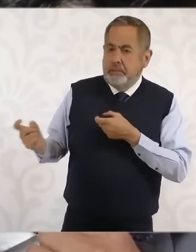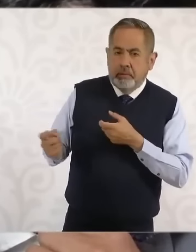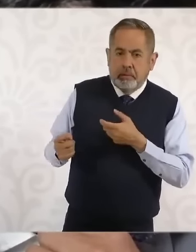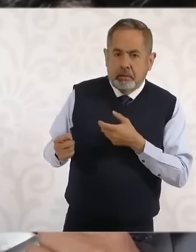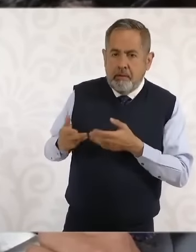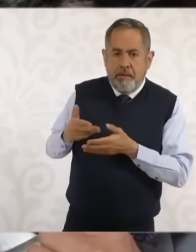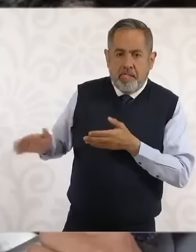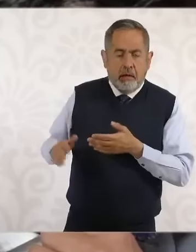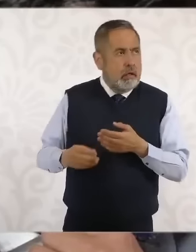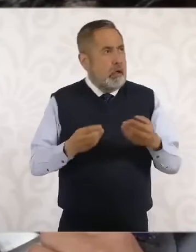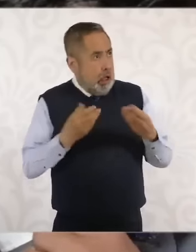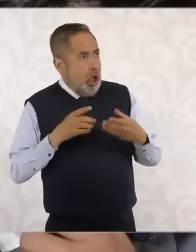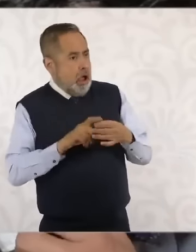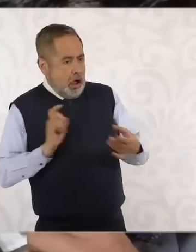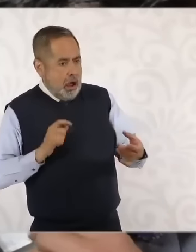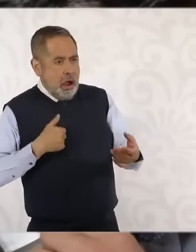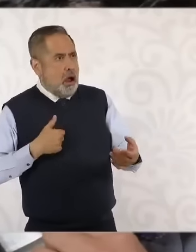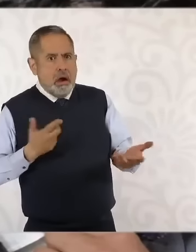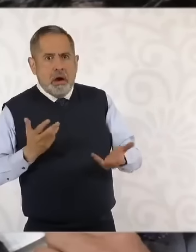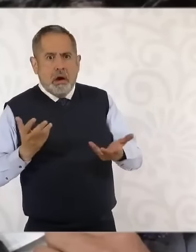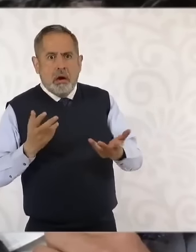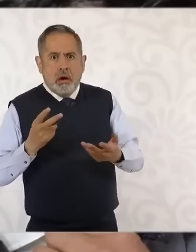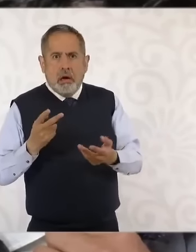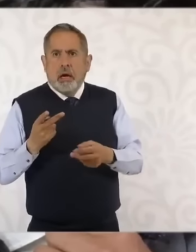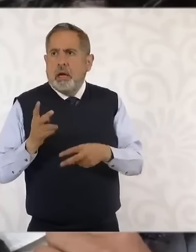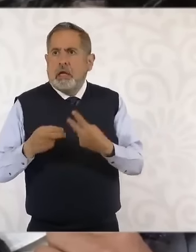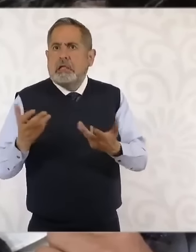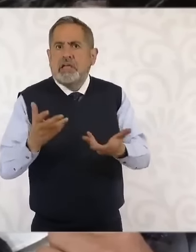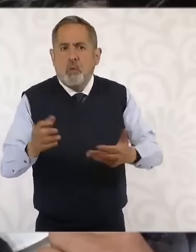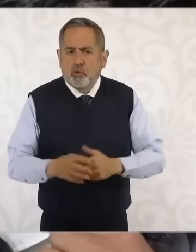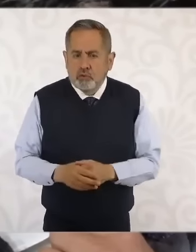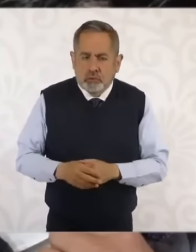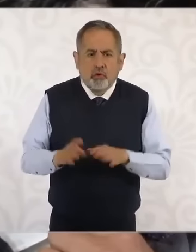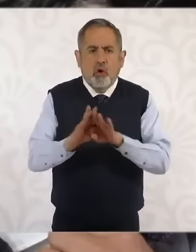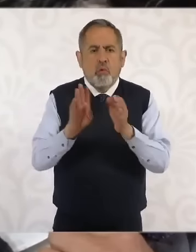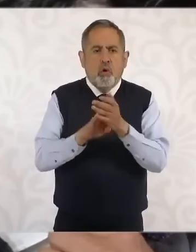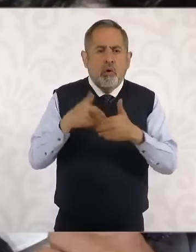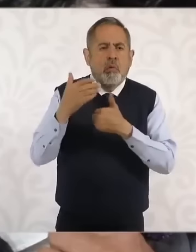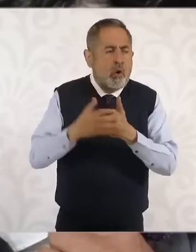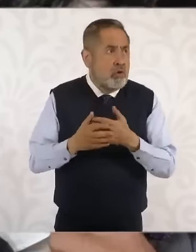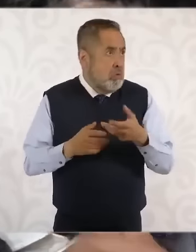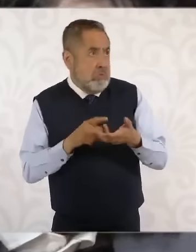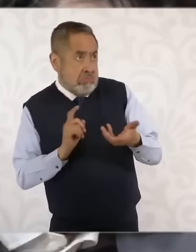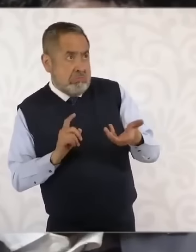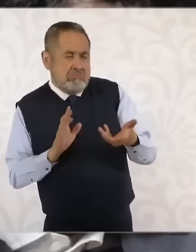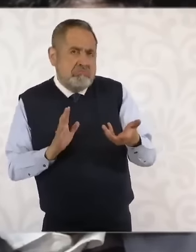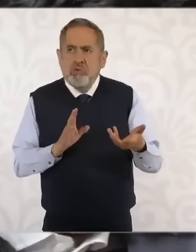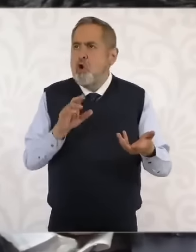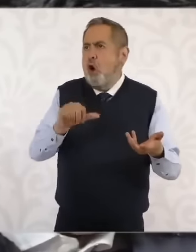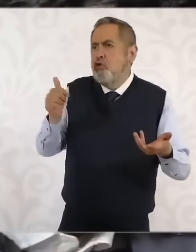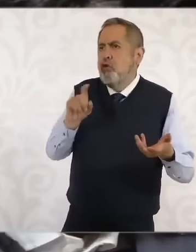haríamos frente a una situación así, frente a algo así, y hasta dónde hay márgenes para abrirnos vías hacia otros